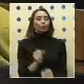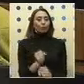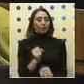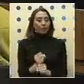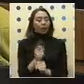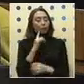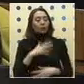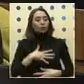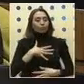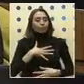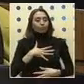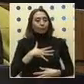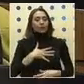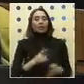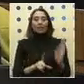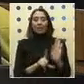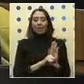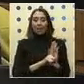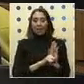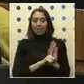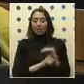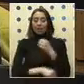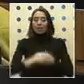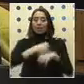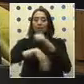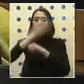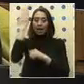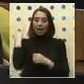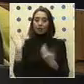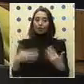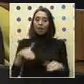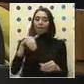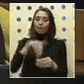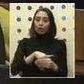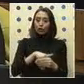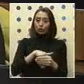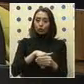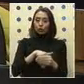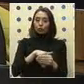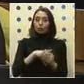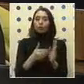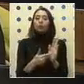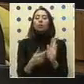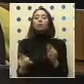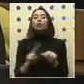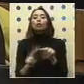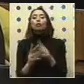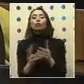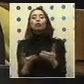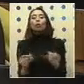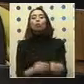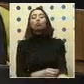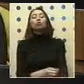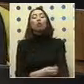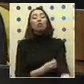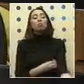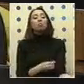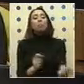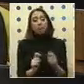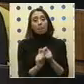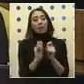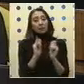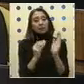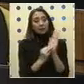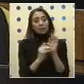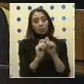puedan sentir. La ley que años atrás nosotros votamos otorgaba una solución que contemplaba entonces el pago de